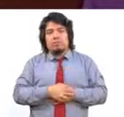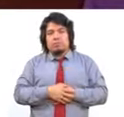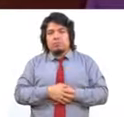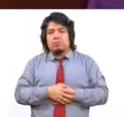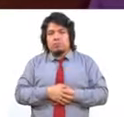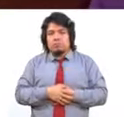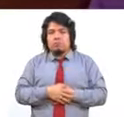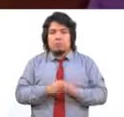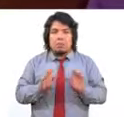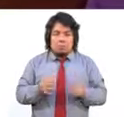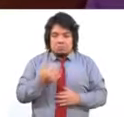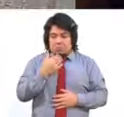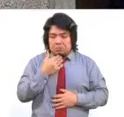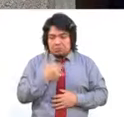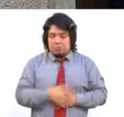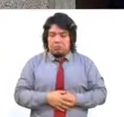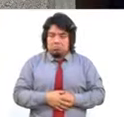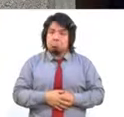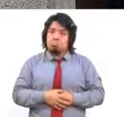Sí era el apoyo.